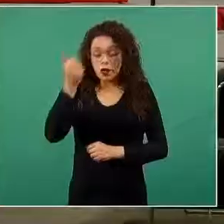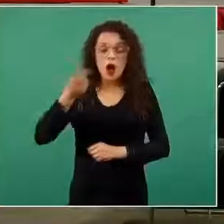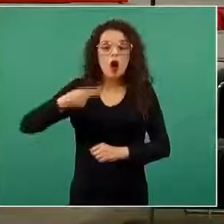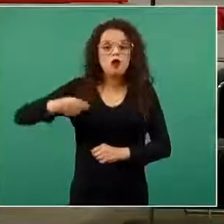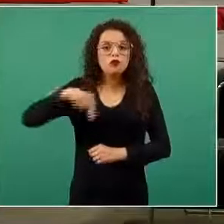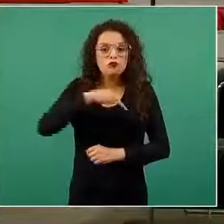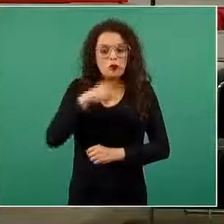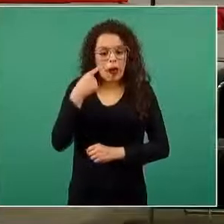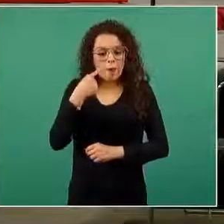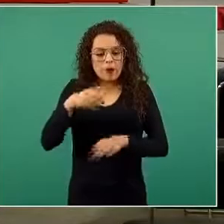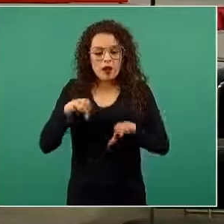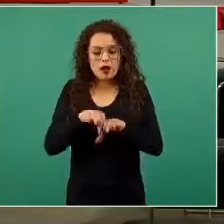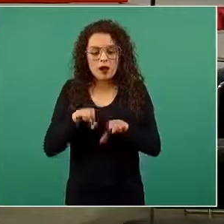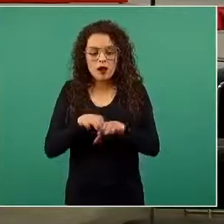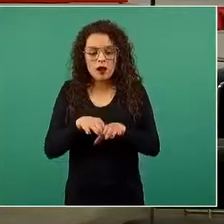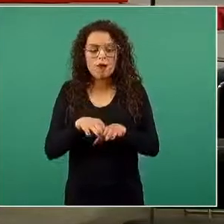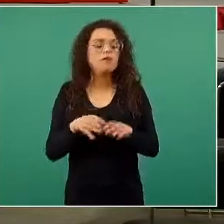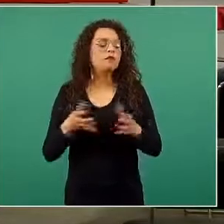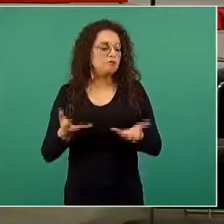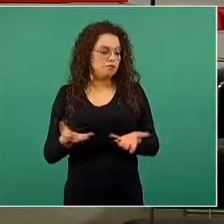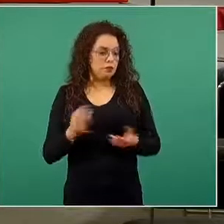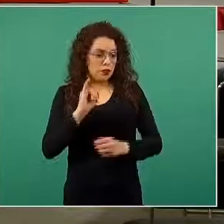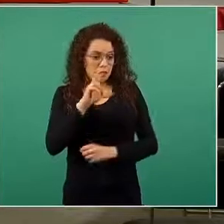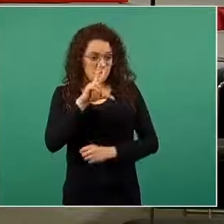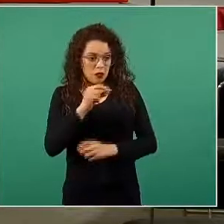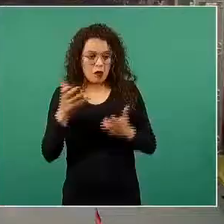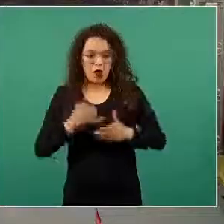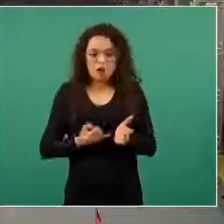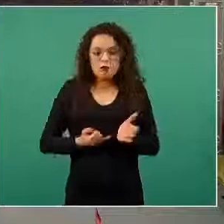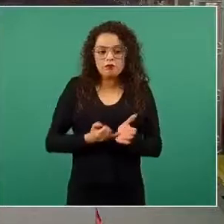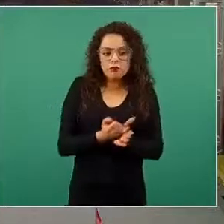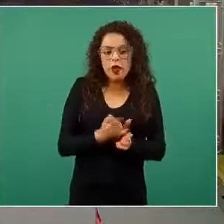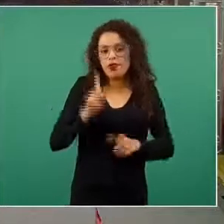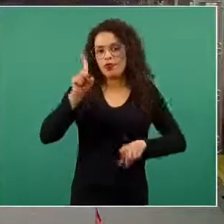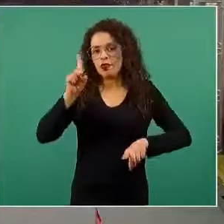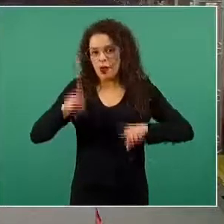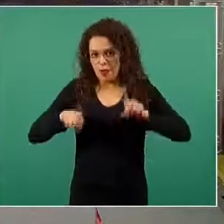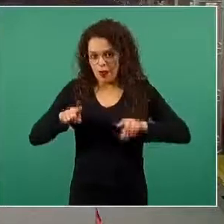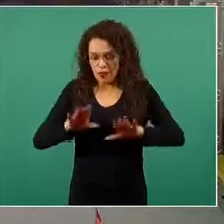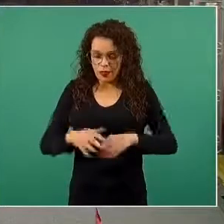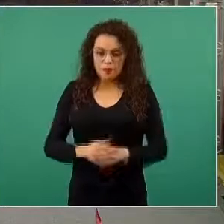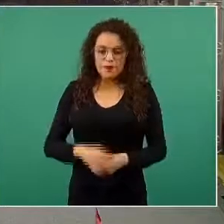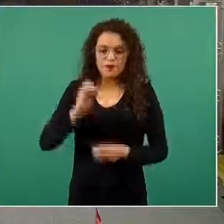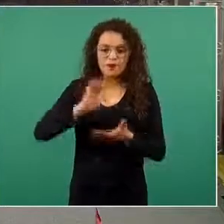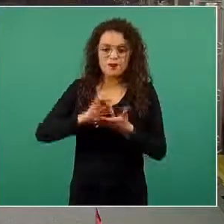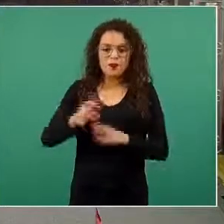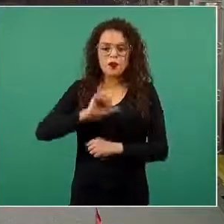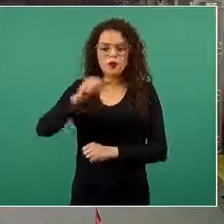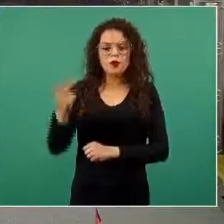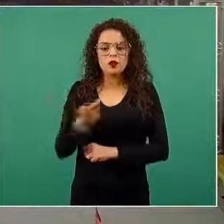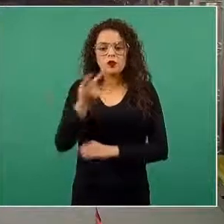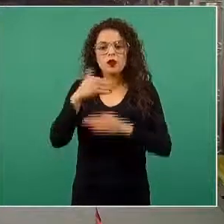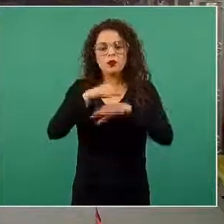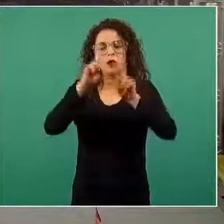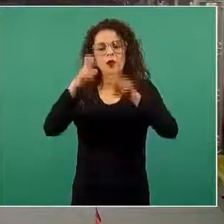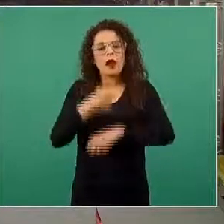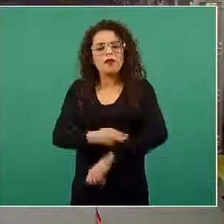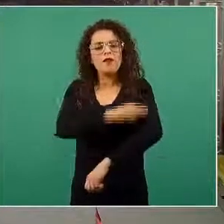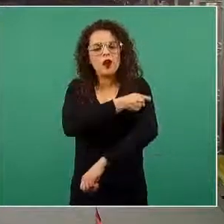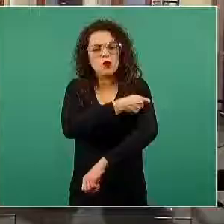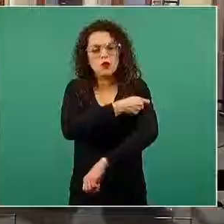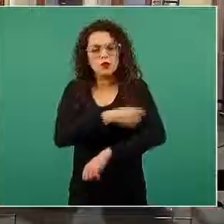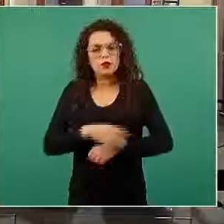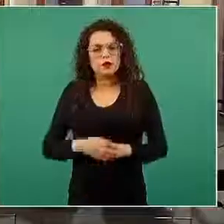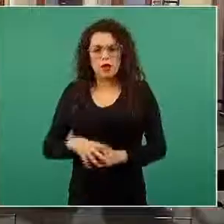vamos adaptando a esta toma de decisiones. Muchas gracias. Gracias. Y una segunda pregunta relacionada con la vacunación. La vacunación,